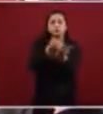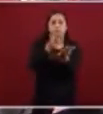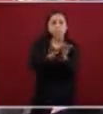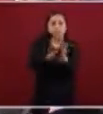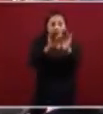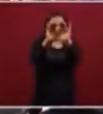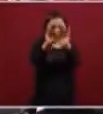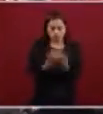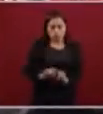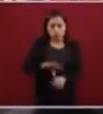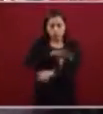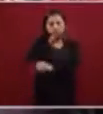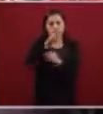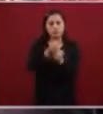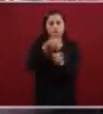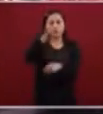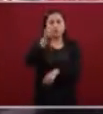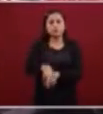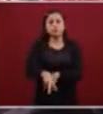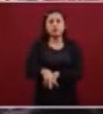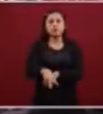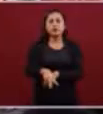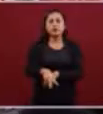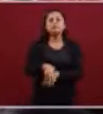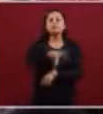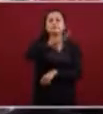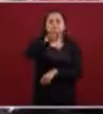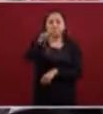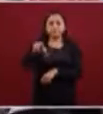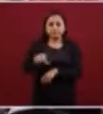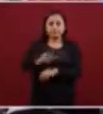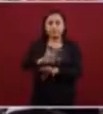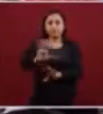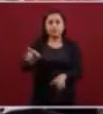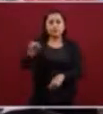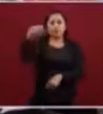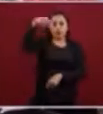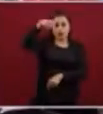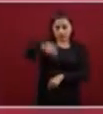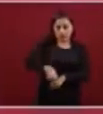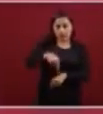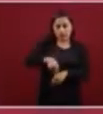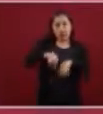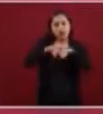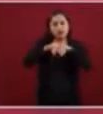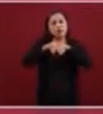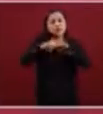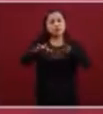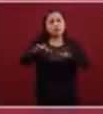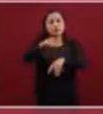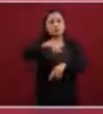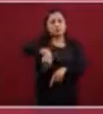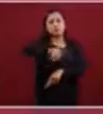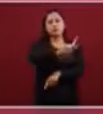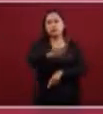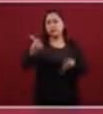Y se va a presentar aquí al pueblo de